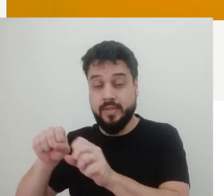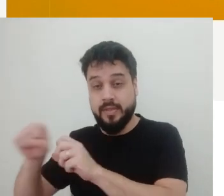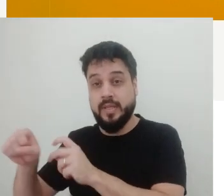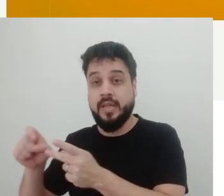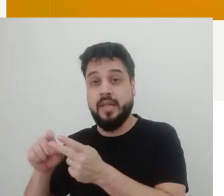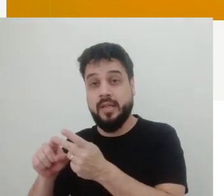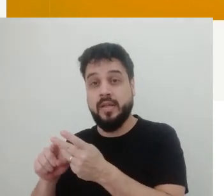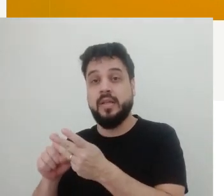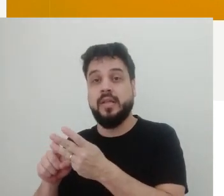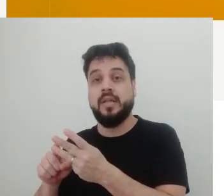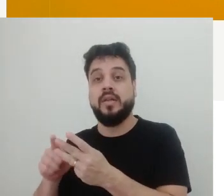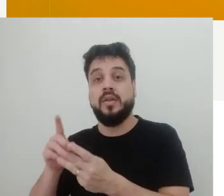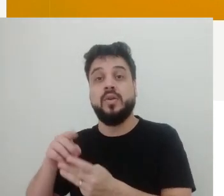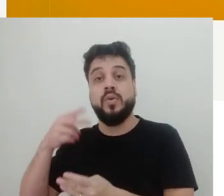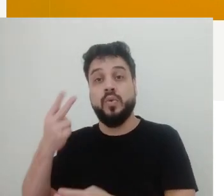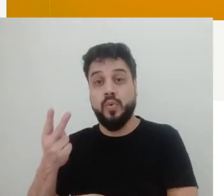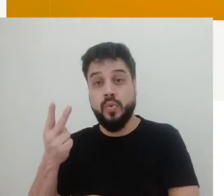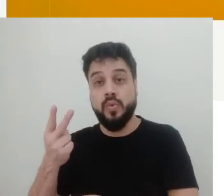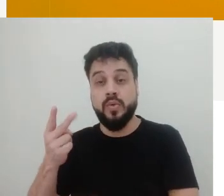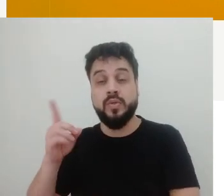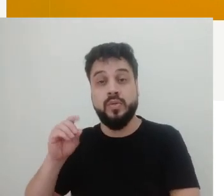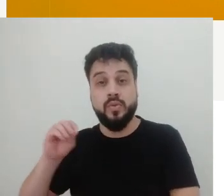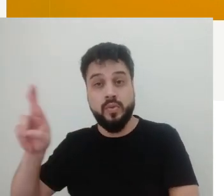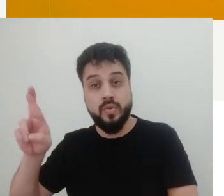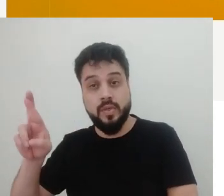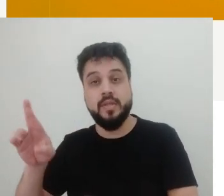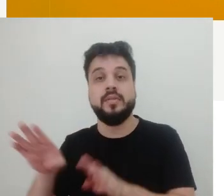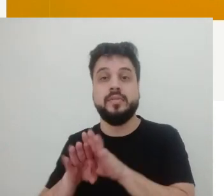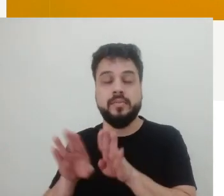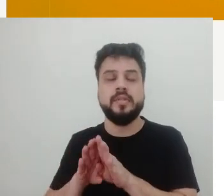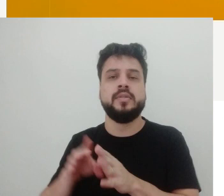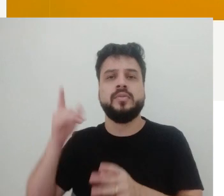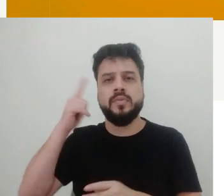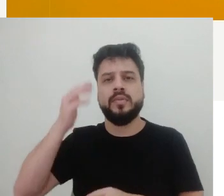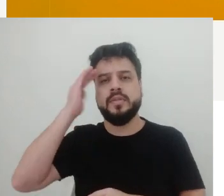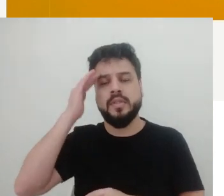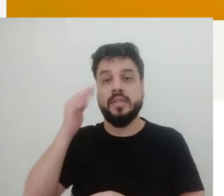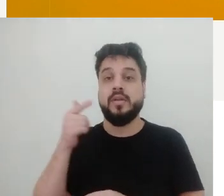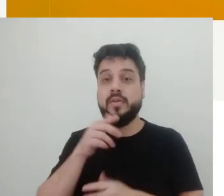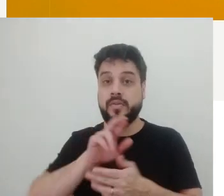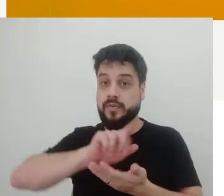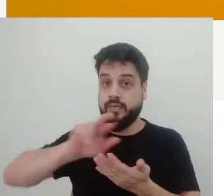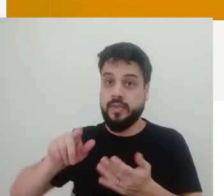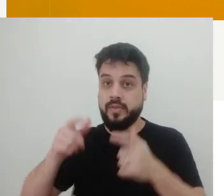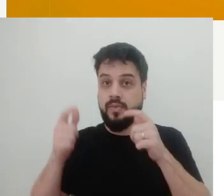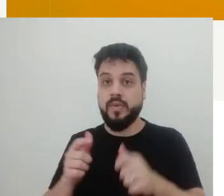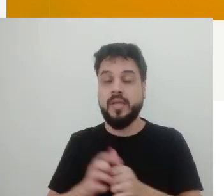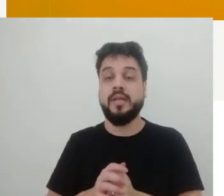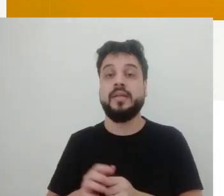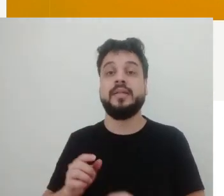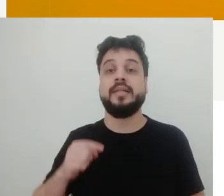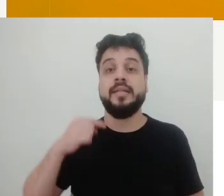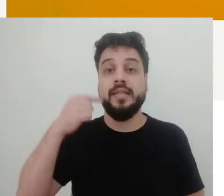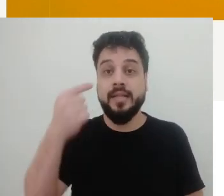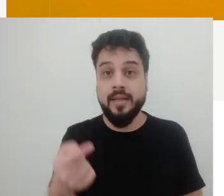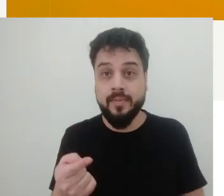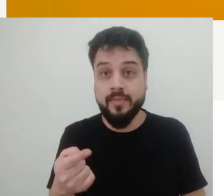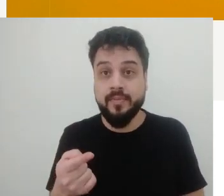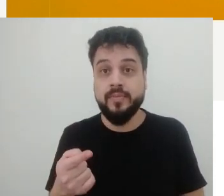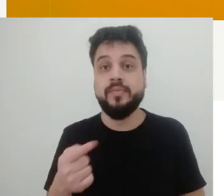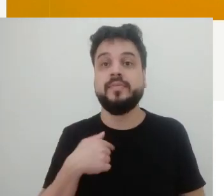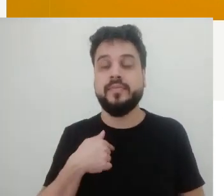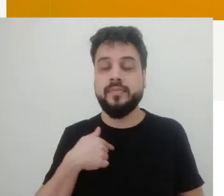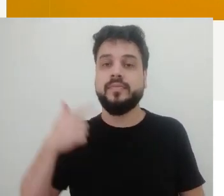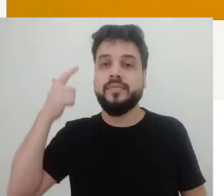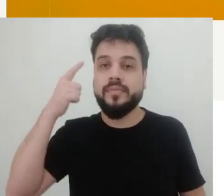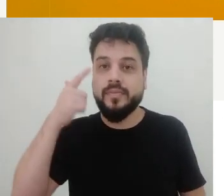pude agrandar el escopo y ser capaz de mirar a otras disciplinas